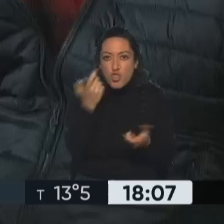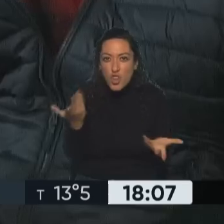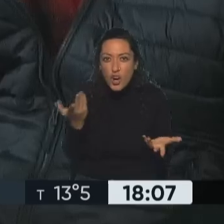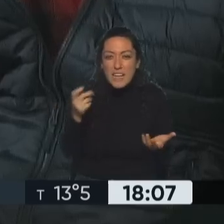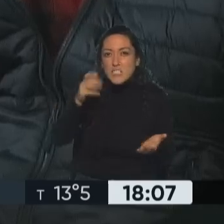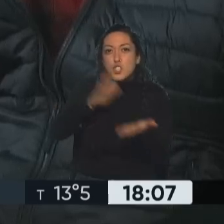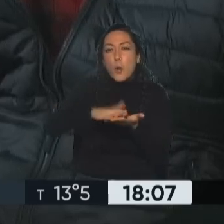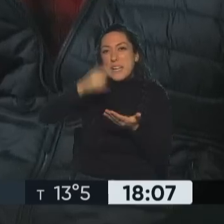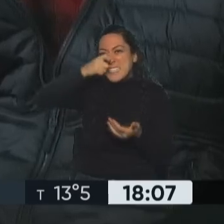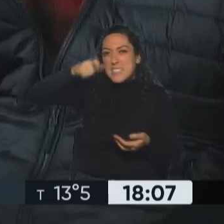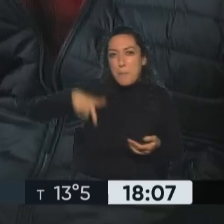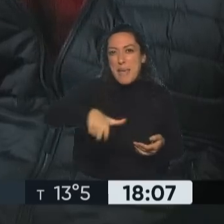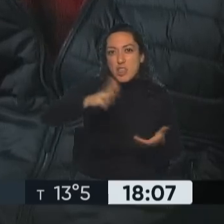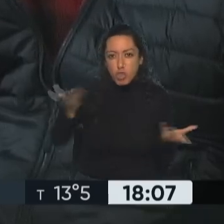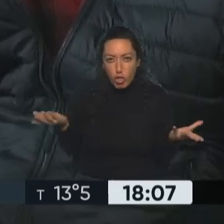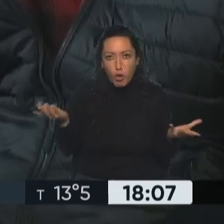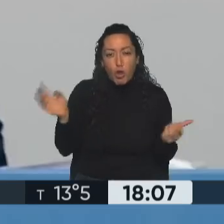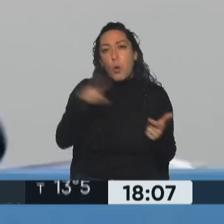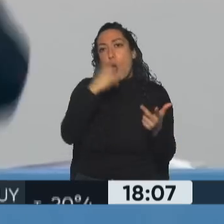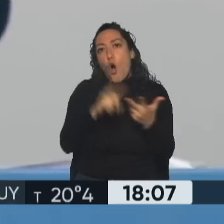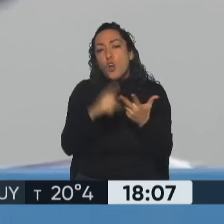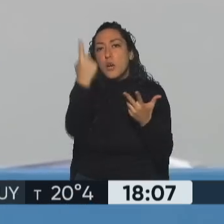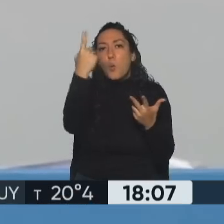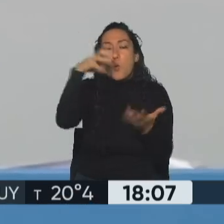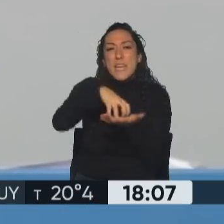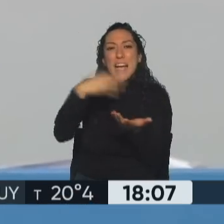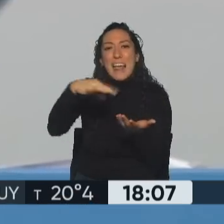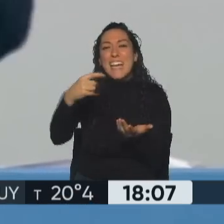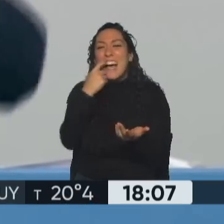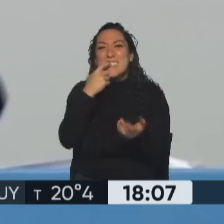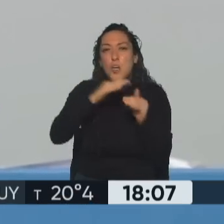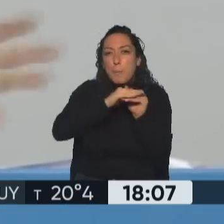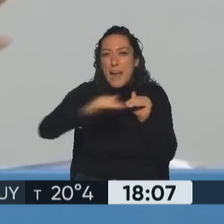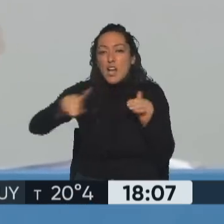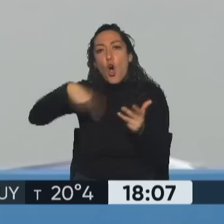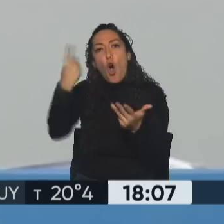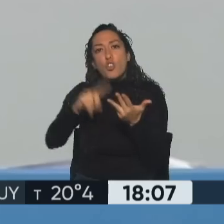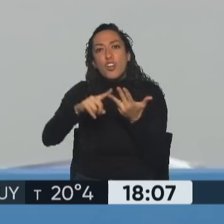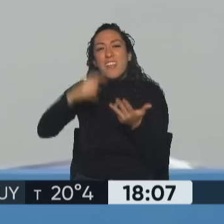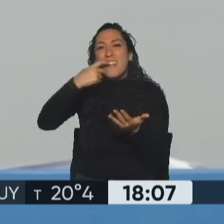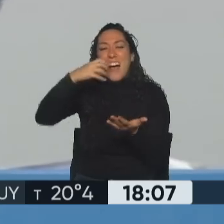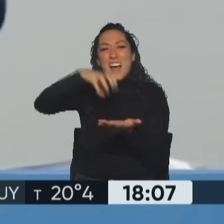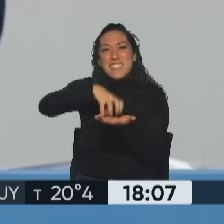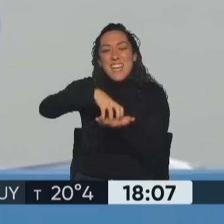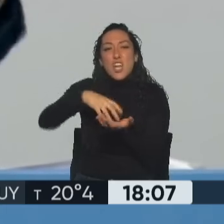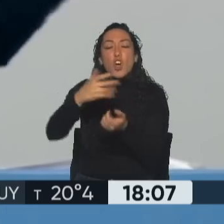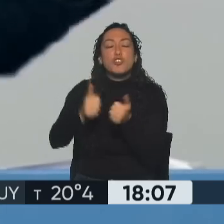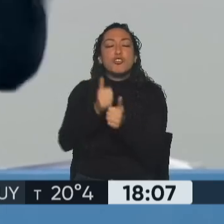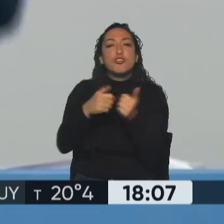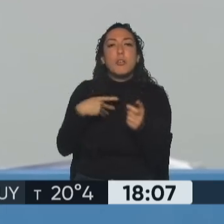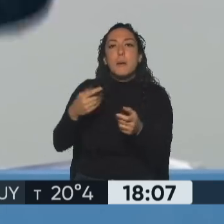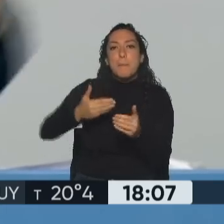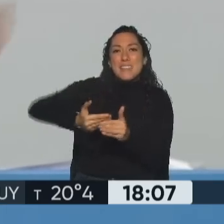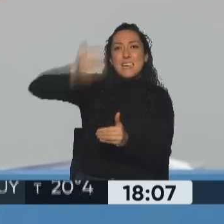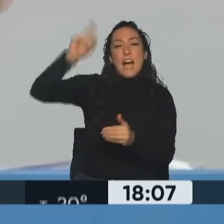cemento? Una sola, lo de aceros planos, otra sola, la de aceros verticales. Entre 2 o 3